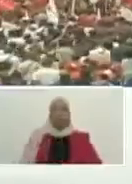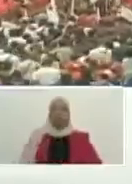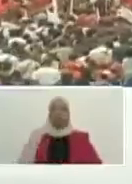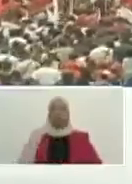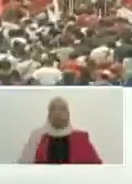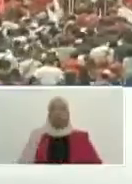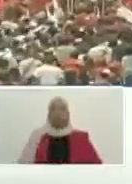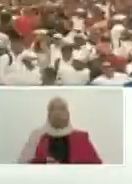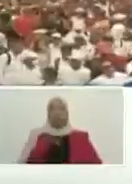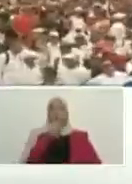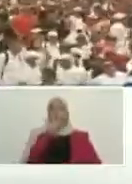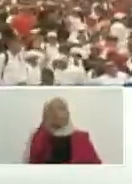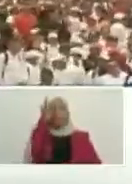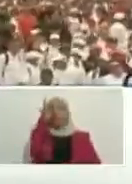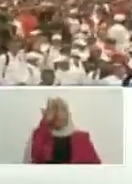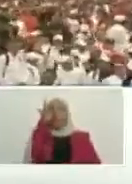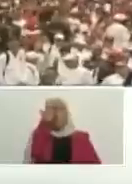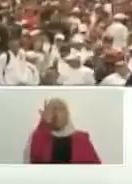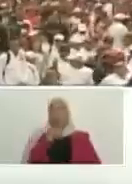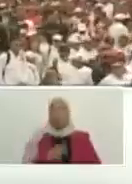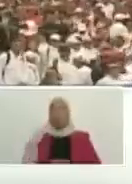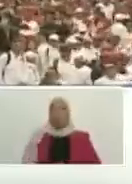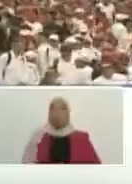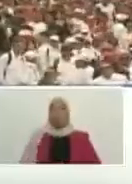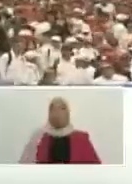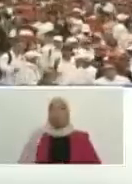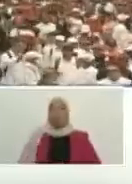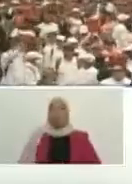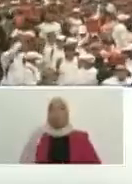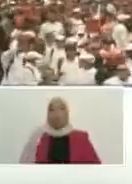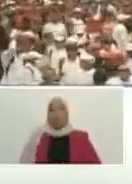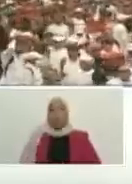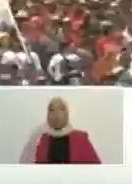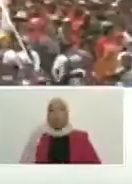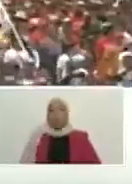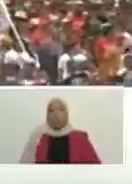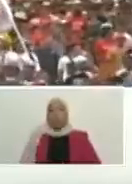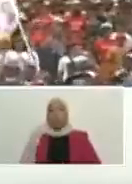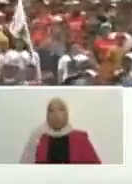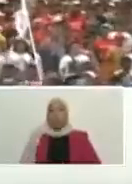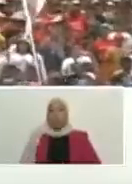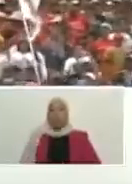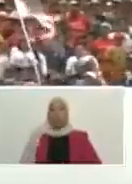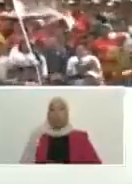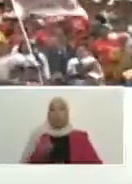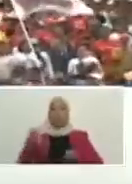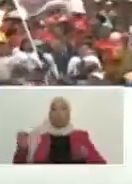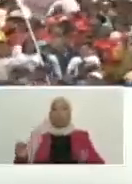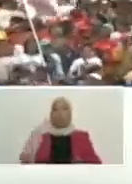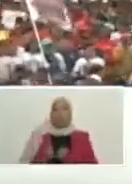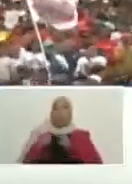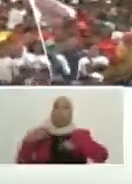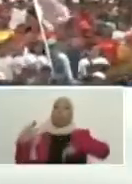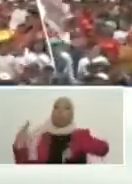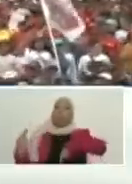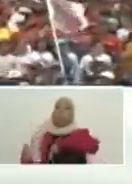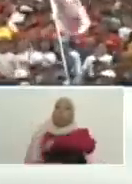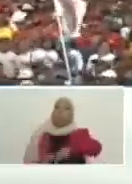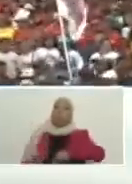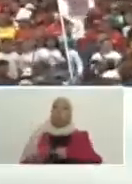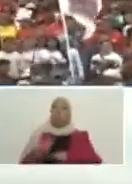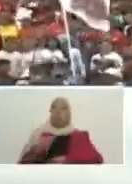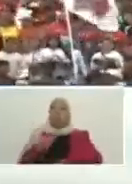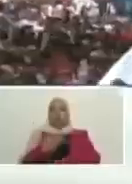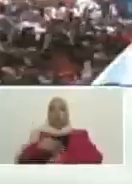Y el 4 de febrero trajo el espíritu de la rebeldía y de la dignidad